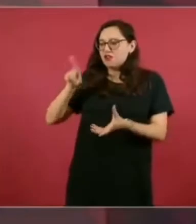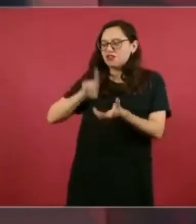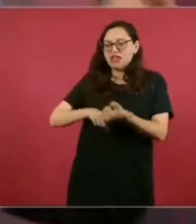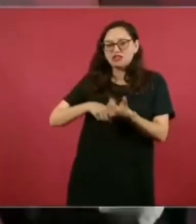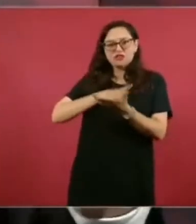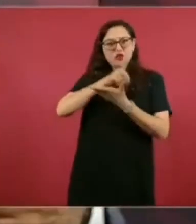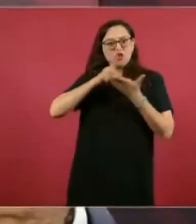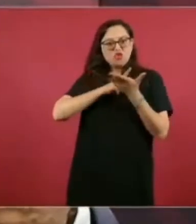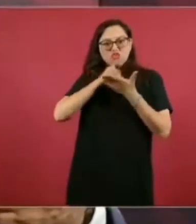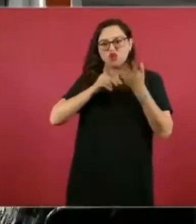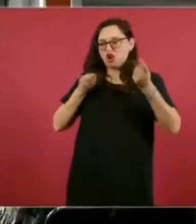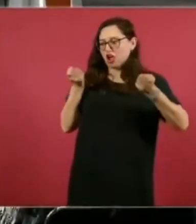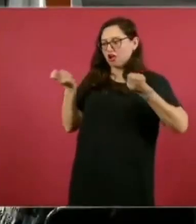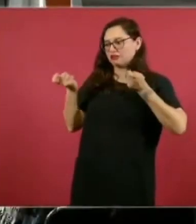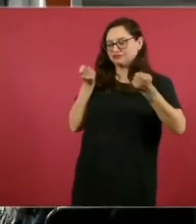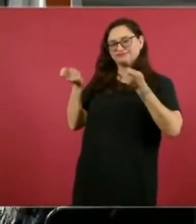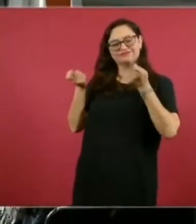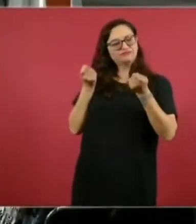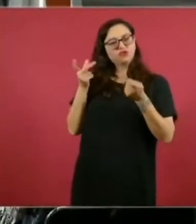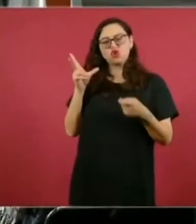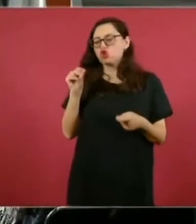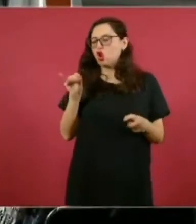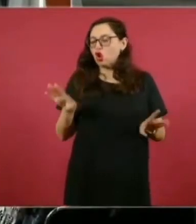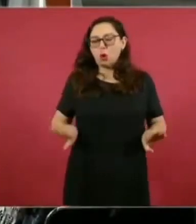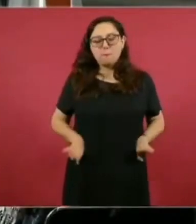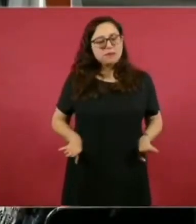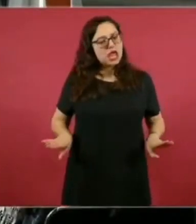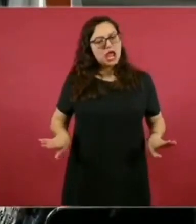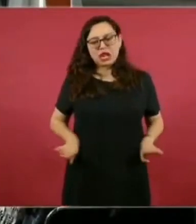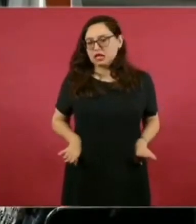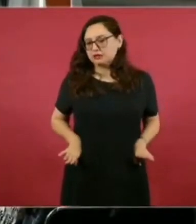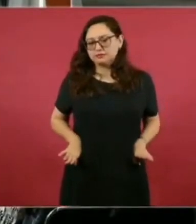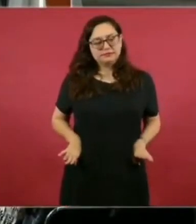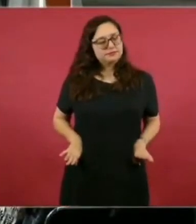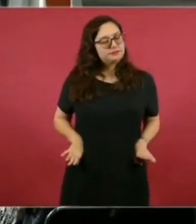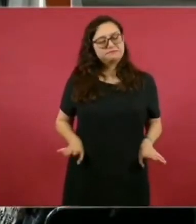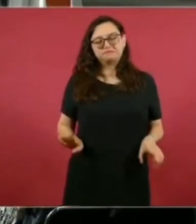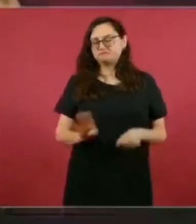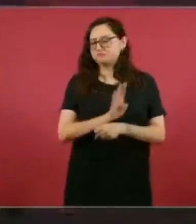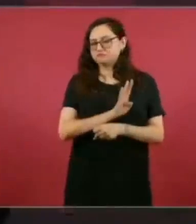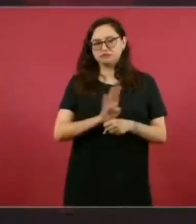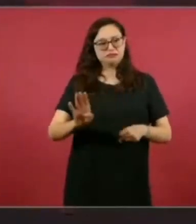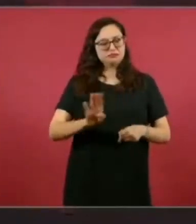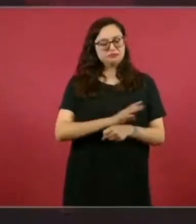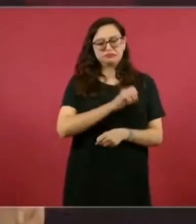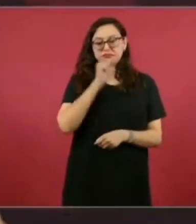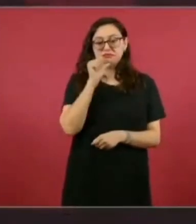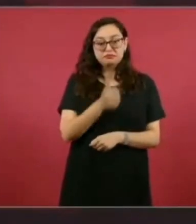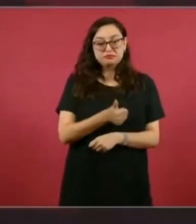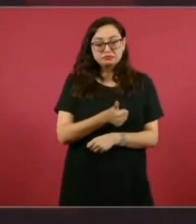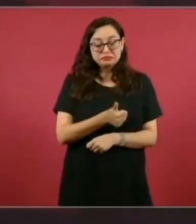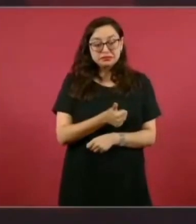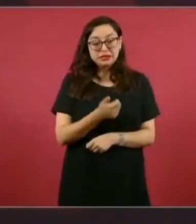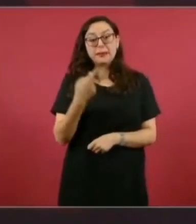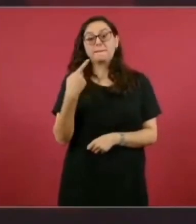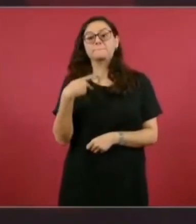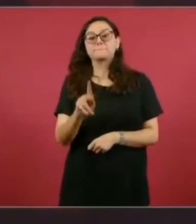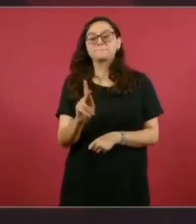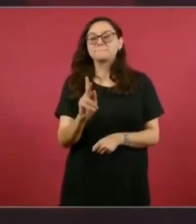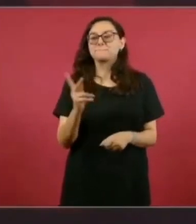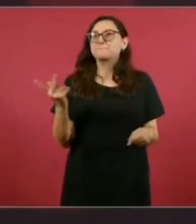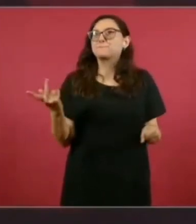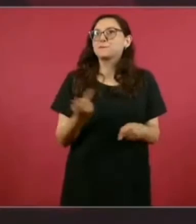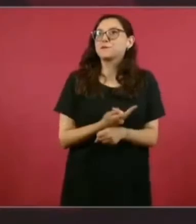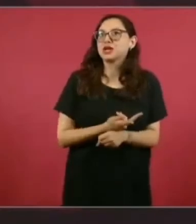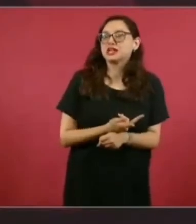Eso se sabe. Sin embargo, lo que está siempre de por medio es ese afán